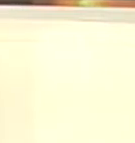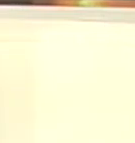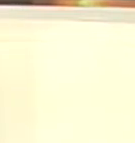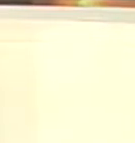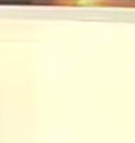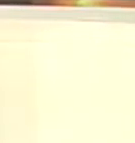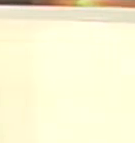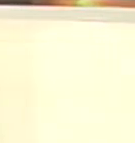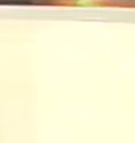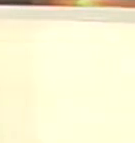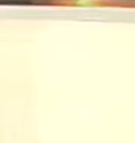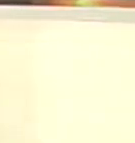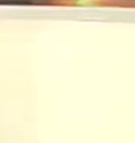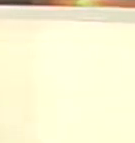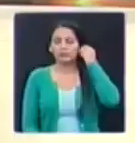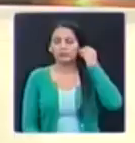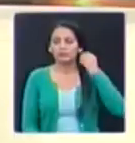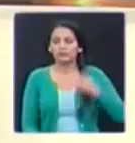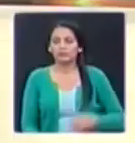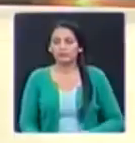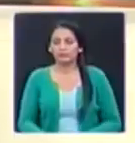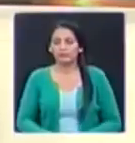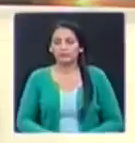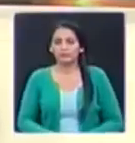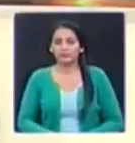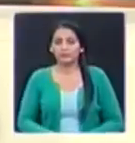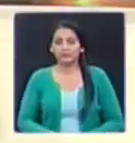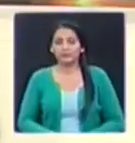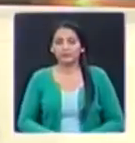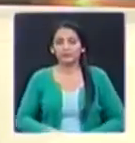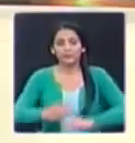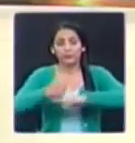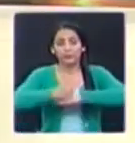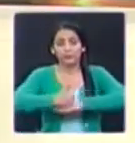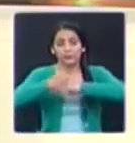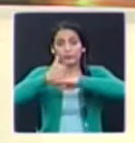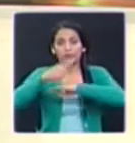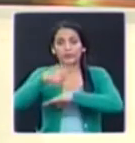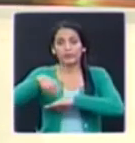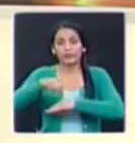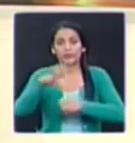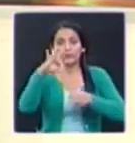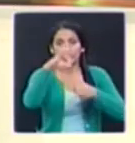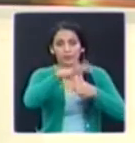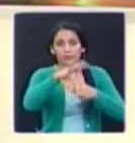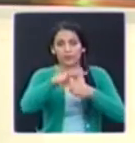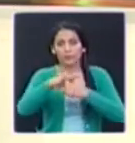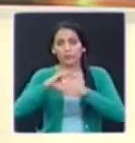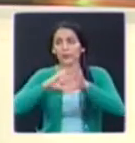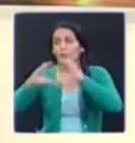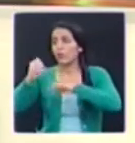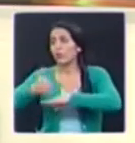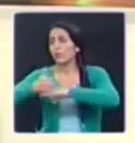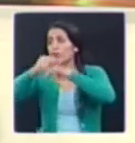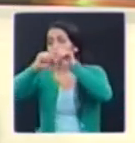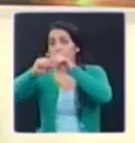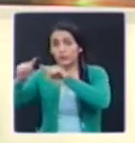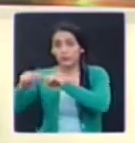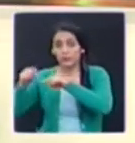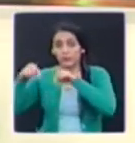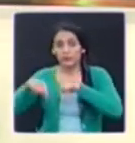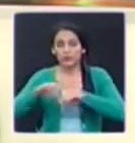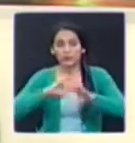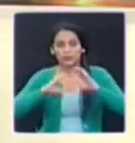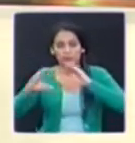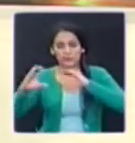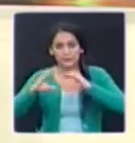La información, funcionarios del Consejo Nacional Electoral se reunieron con representantes de los cuerpos diplomáticos acreditados en el país. En este marco, la consejera Ana